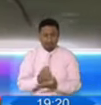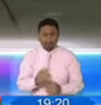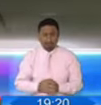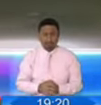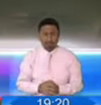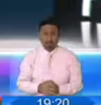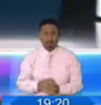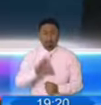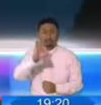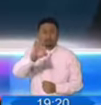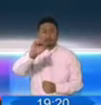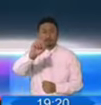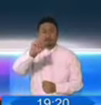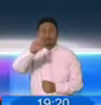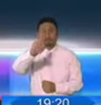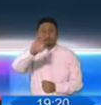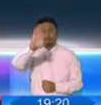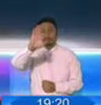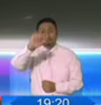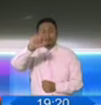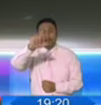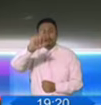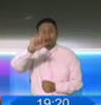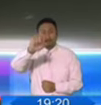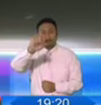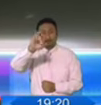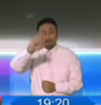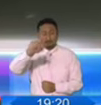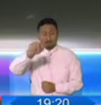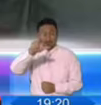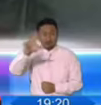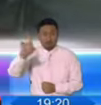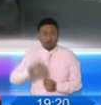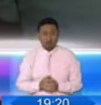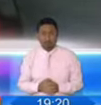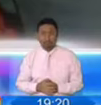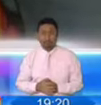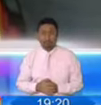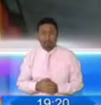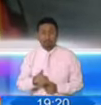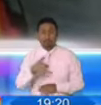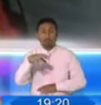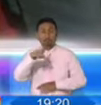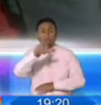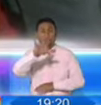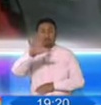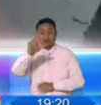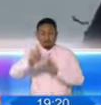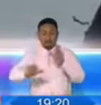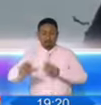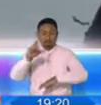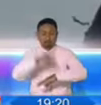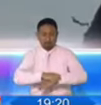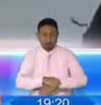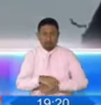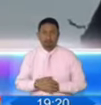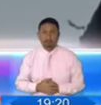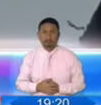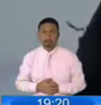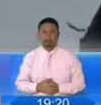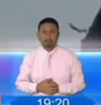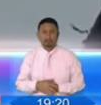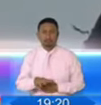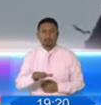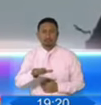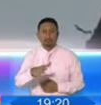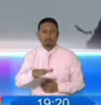31. En Manabí la policía intervino en 4 cantones de la zona norte de esta provincia, 25 personas fueron detenidas. En Manabí